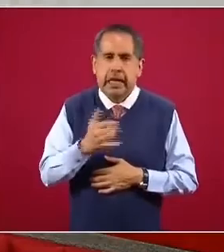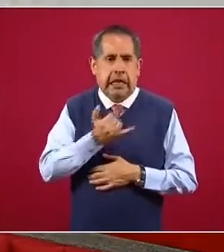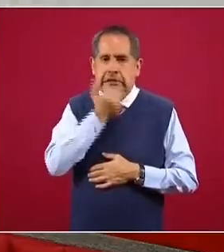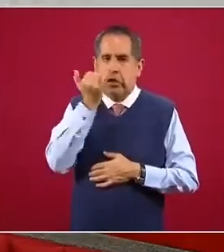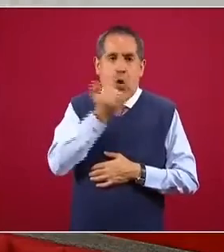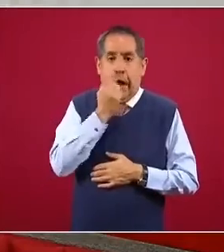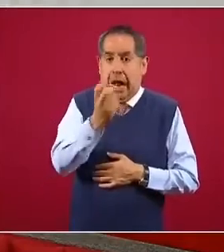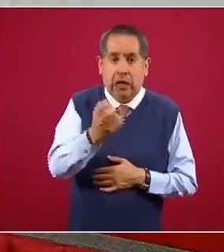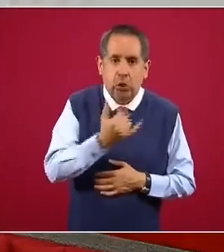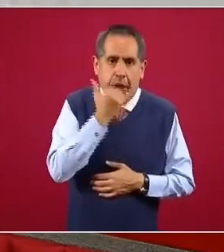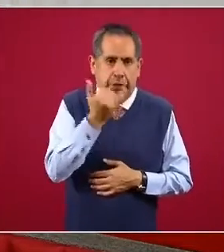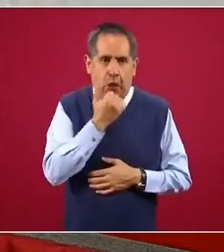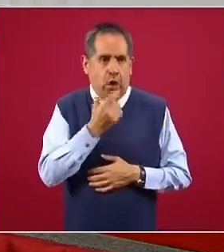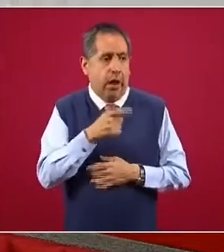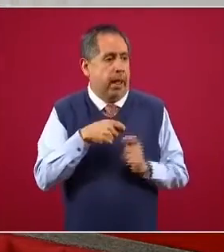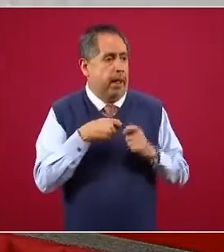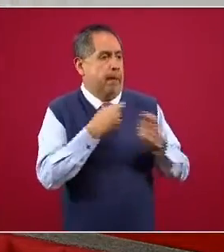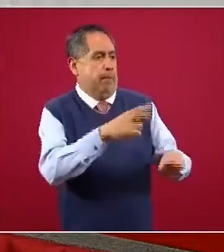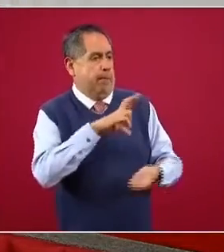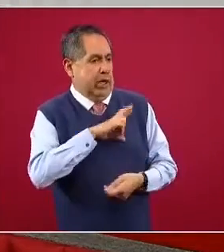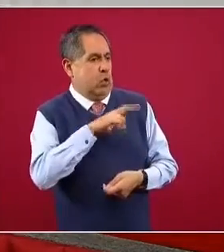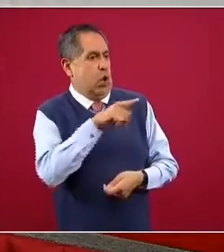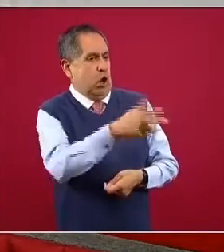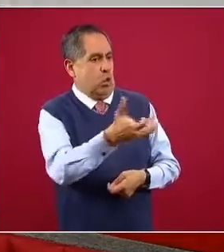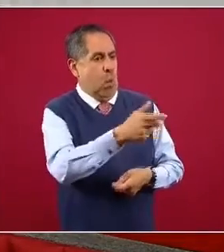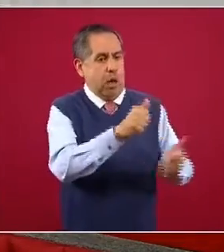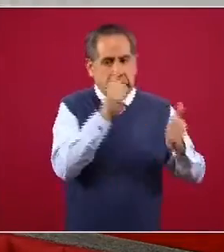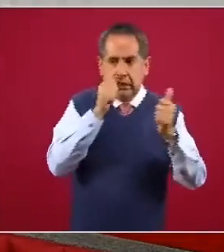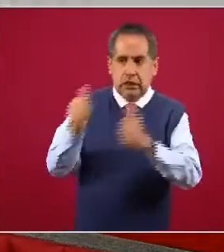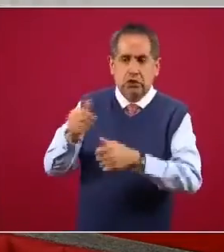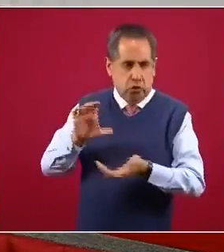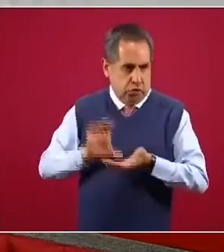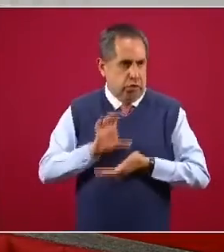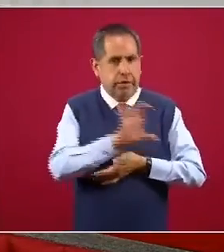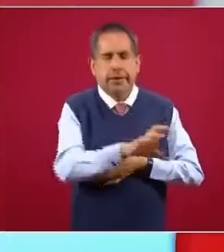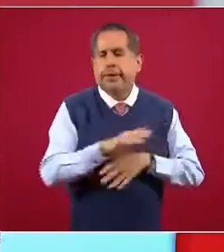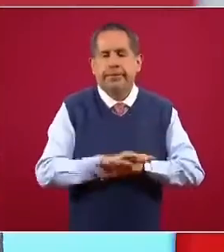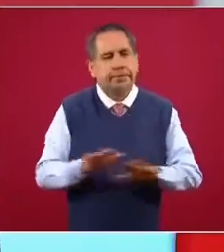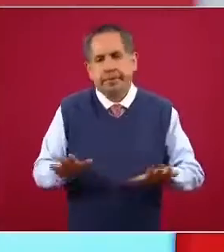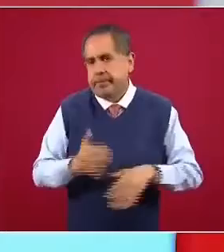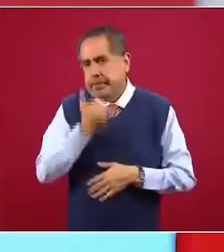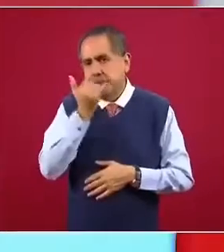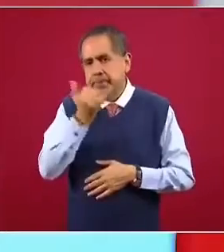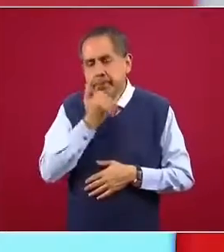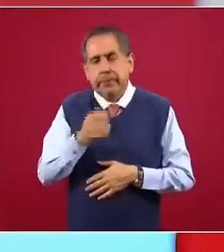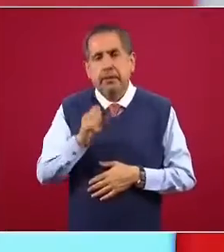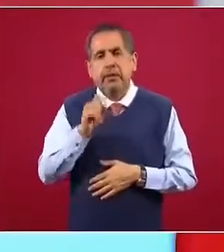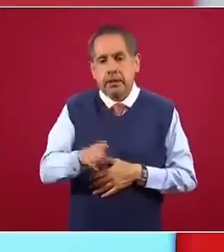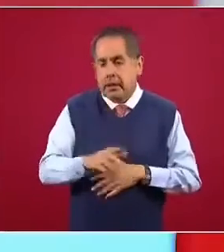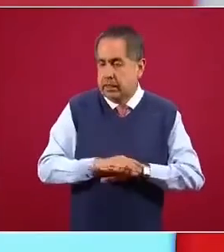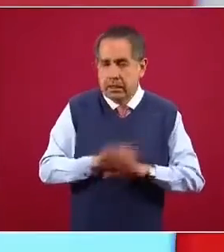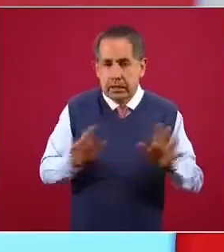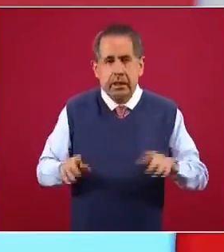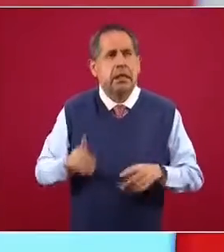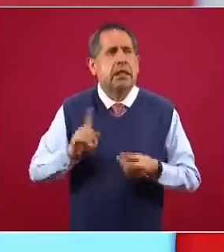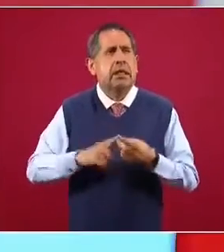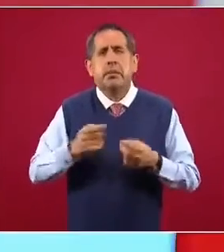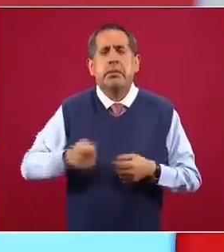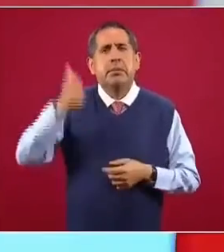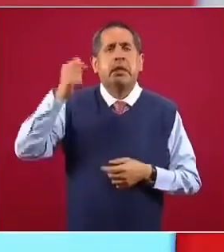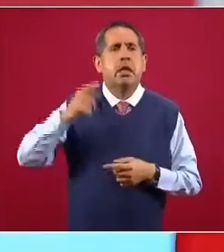erróneo. El modelo de atención primaria de la salud efectivamente fue planteado por primera vez